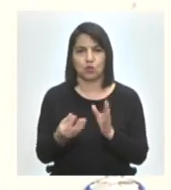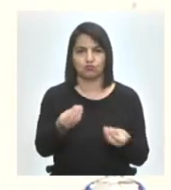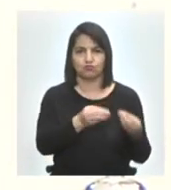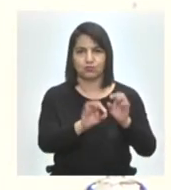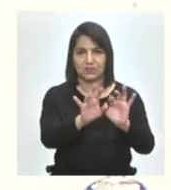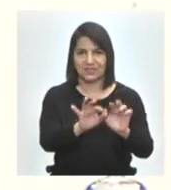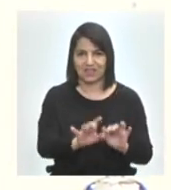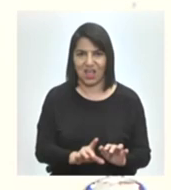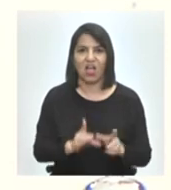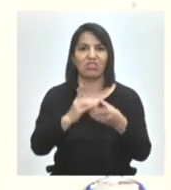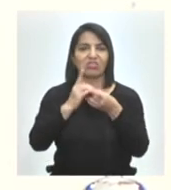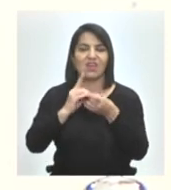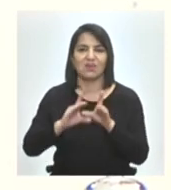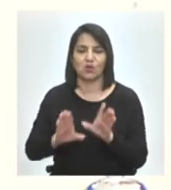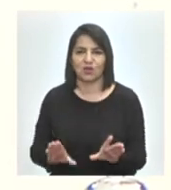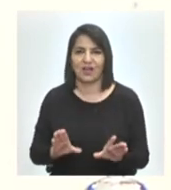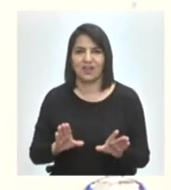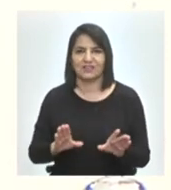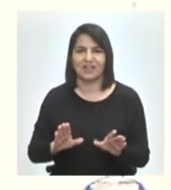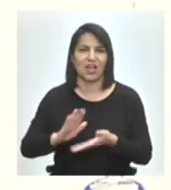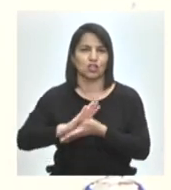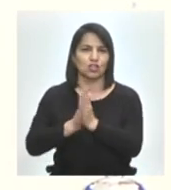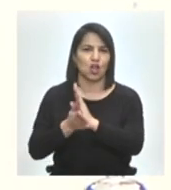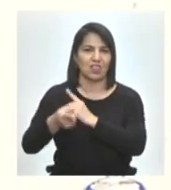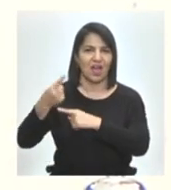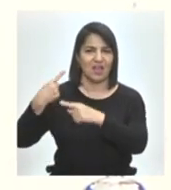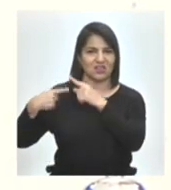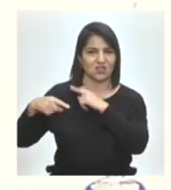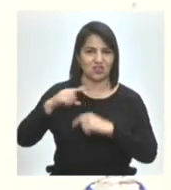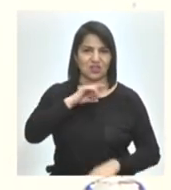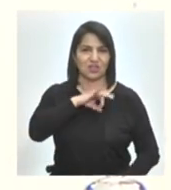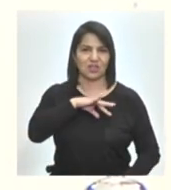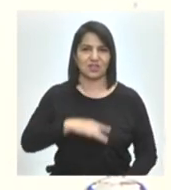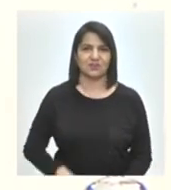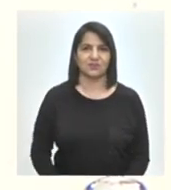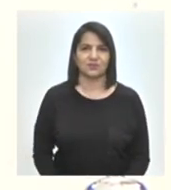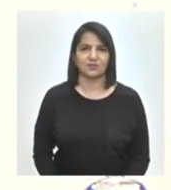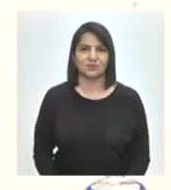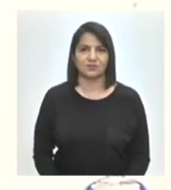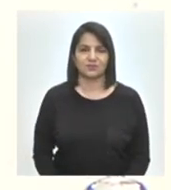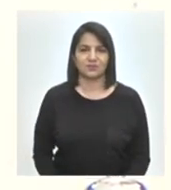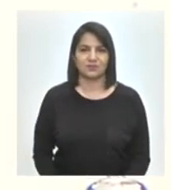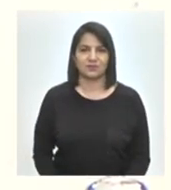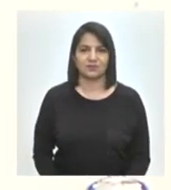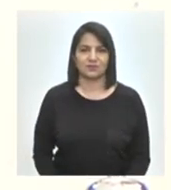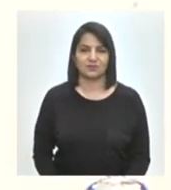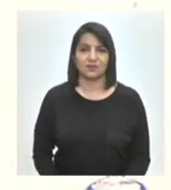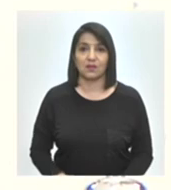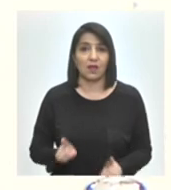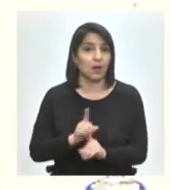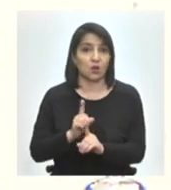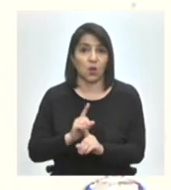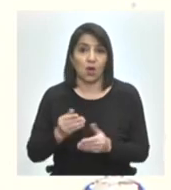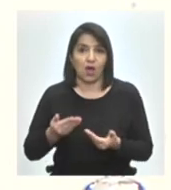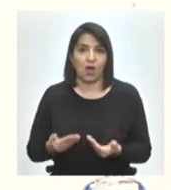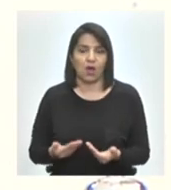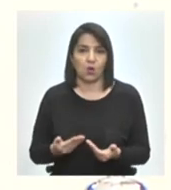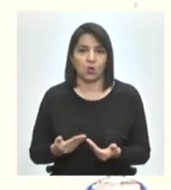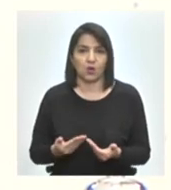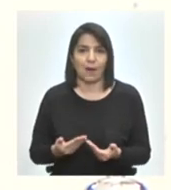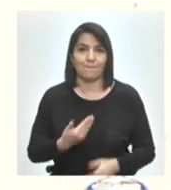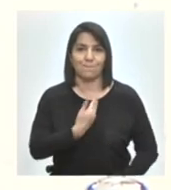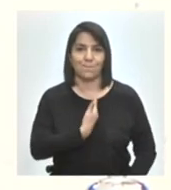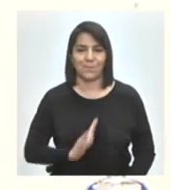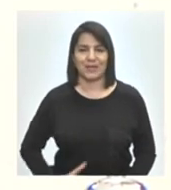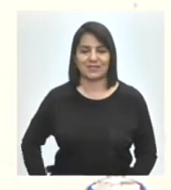manera democrática en toda la historia de nuestro país. Menos aún que un presidente de la Cámara